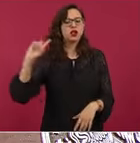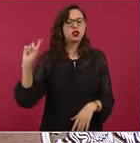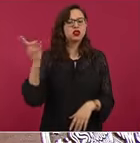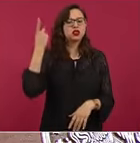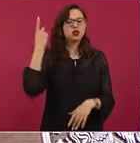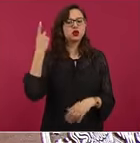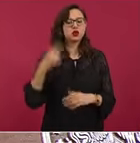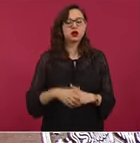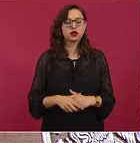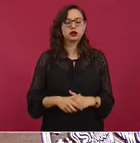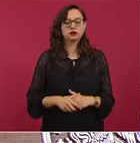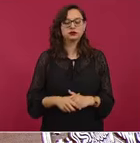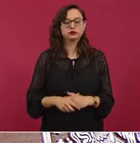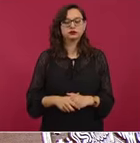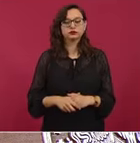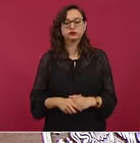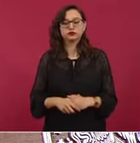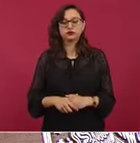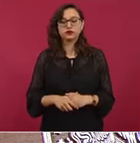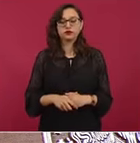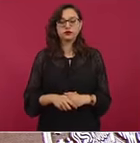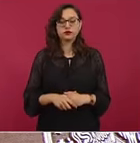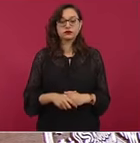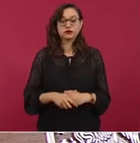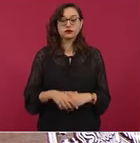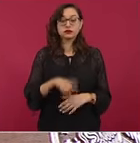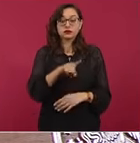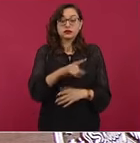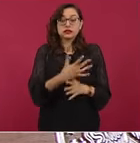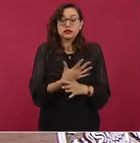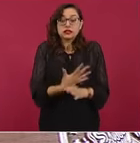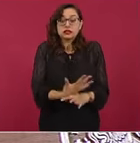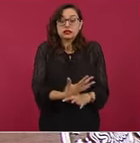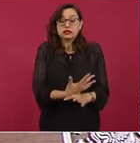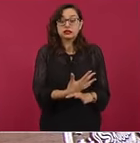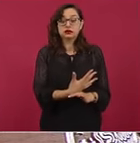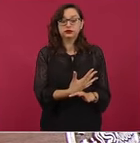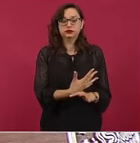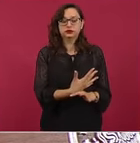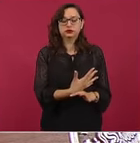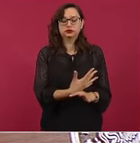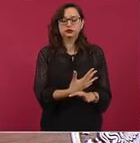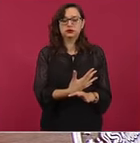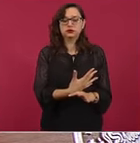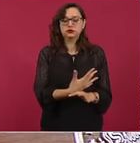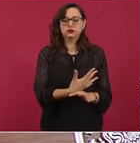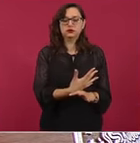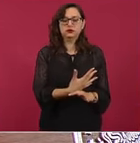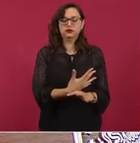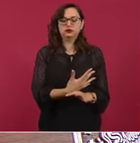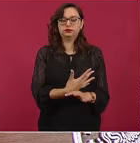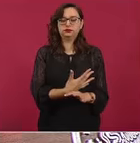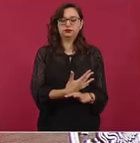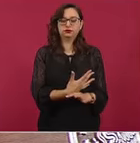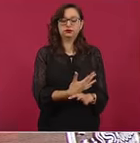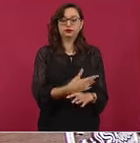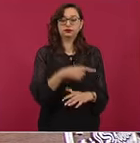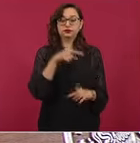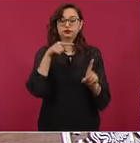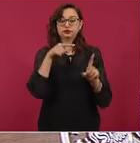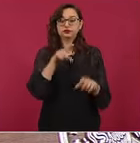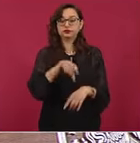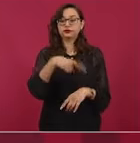que está incluso, parece que en una entrevista, o está entrevistando al director